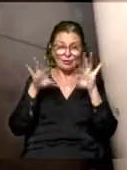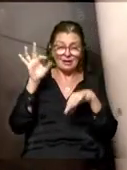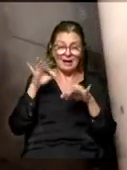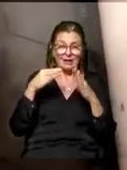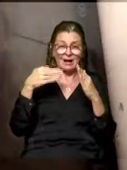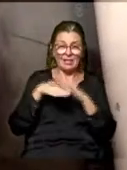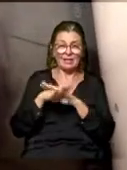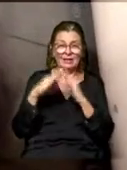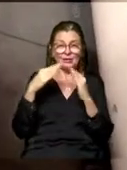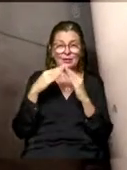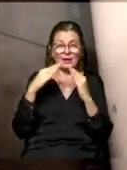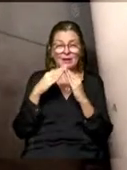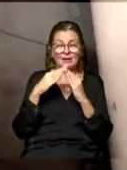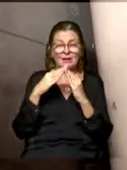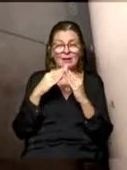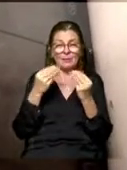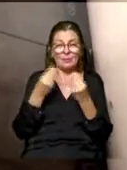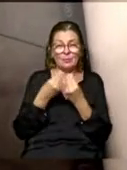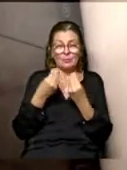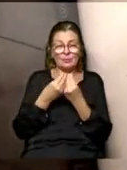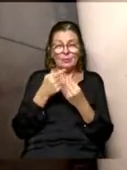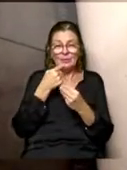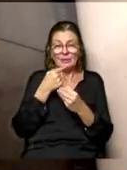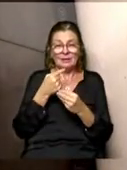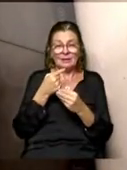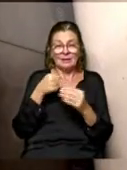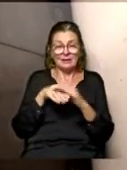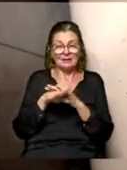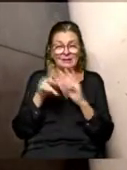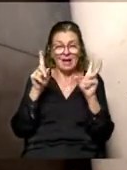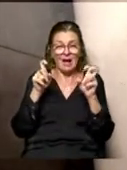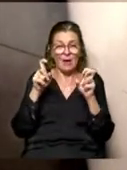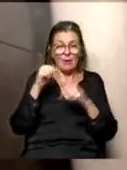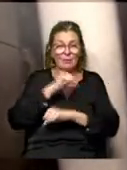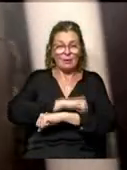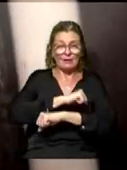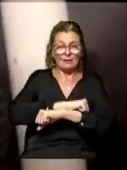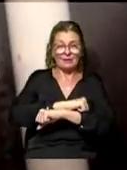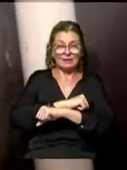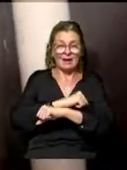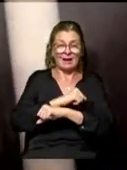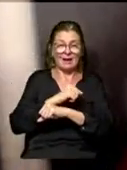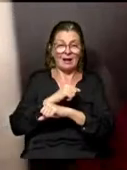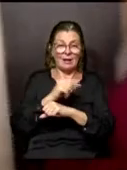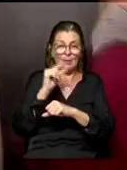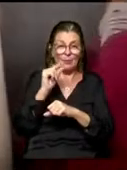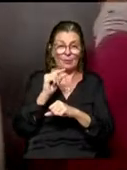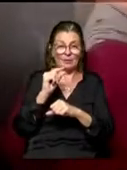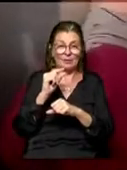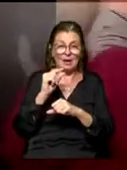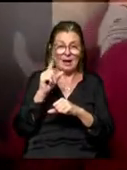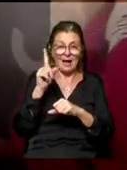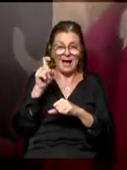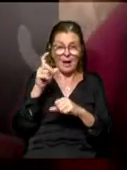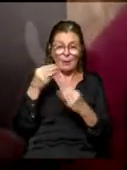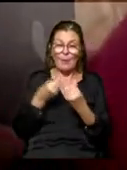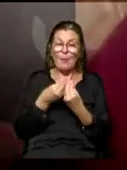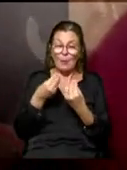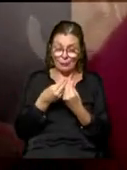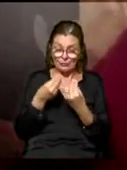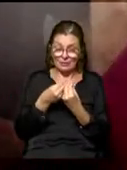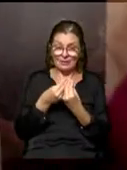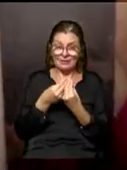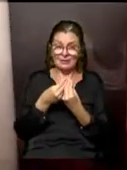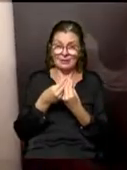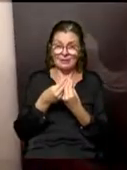las casas, digo, que muchas veces, como te digo, entra agua por las ventanas, si no es un poquito, sino bastante. Digo,